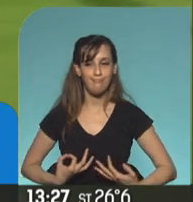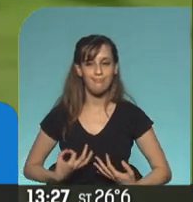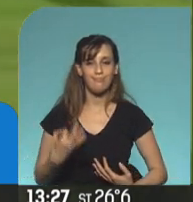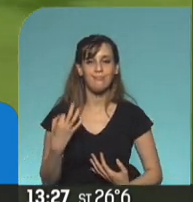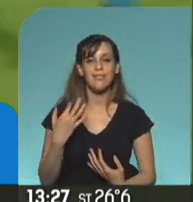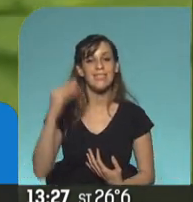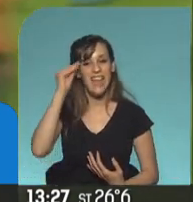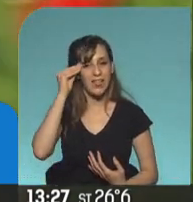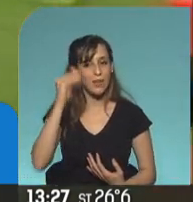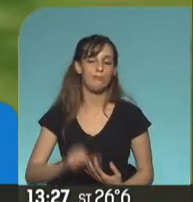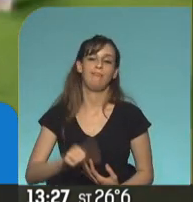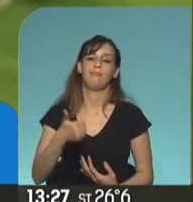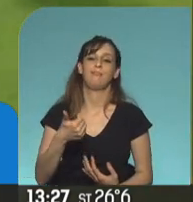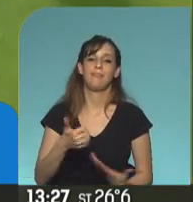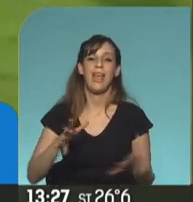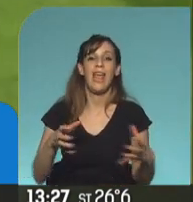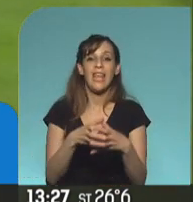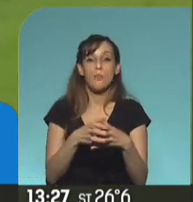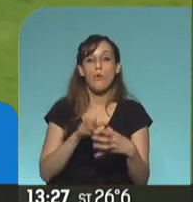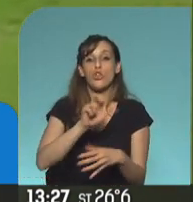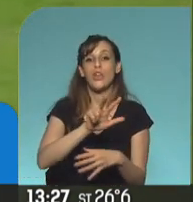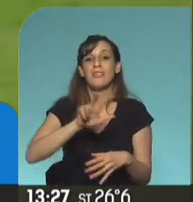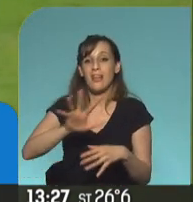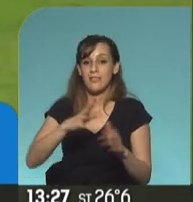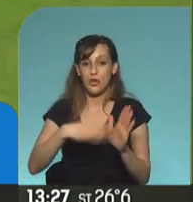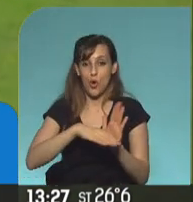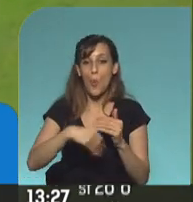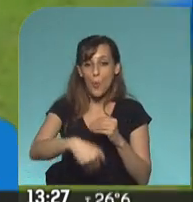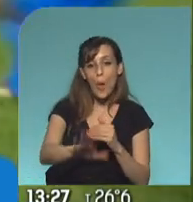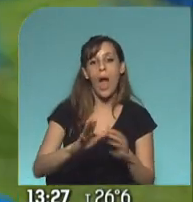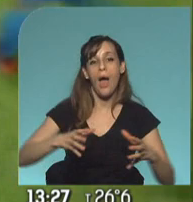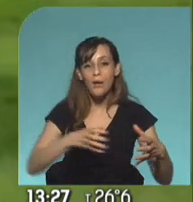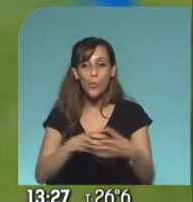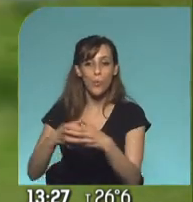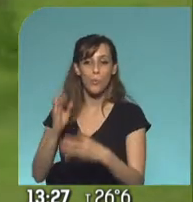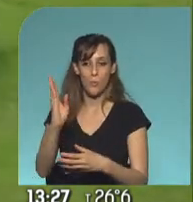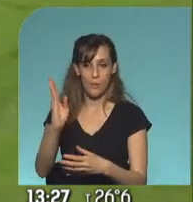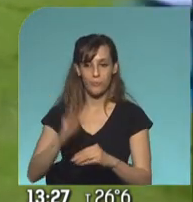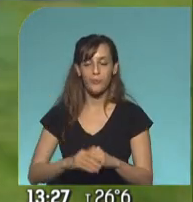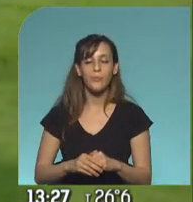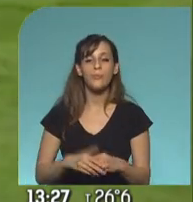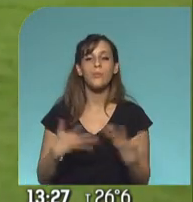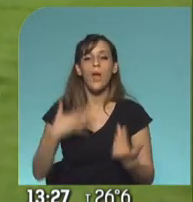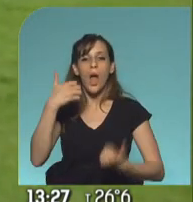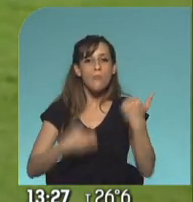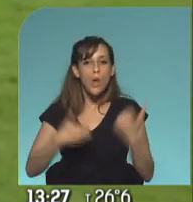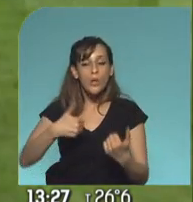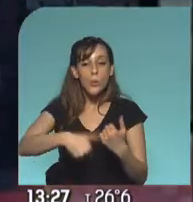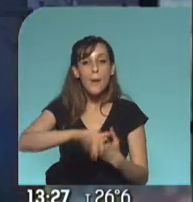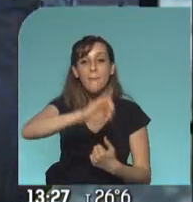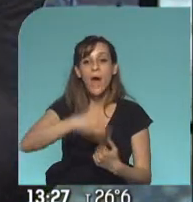equipo número 35 que va a jugar en el Nacional B. Ahora, ¿cómo van a hacer ese campeonato que empieza en marzo?